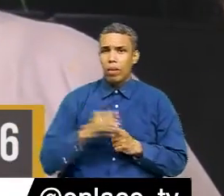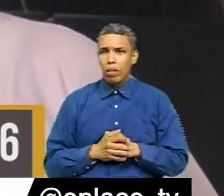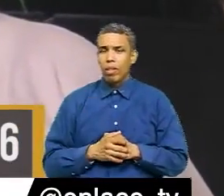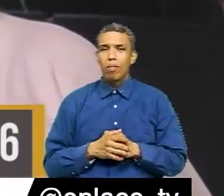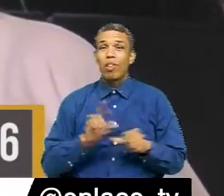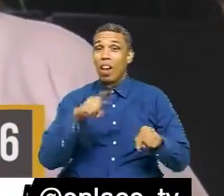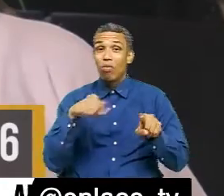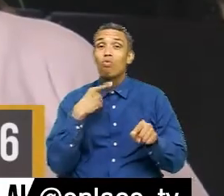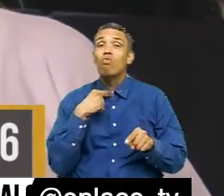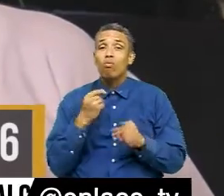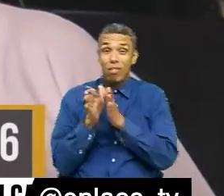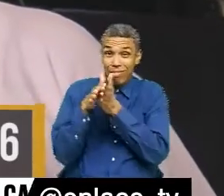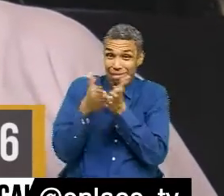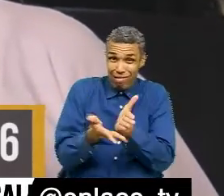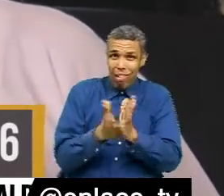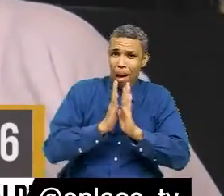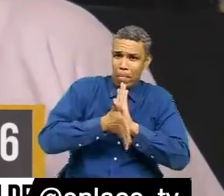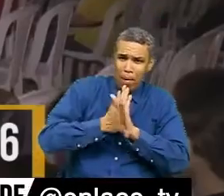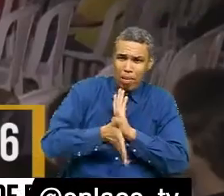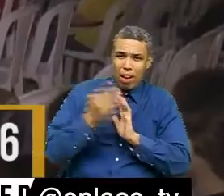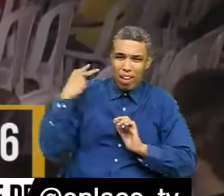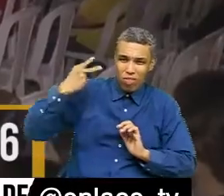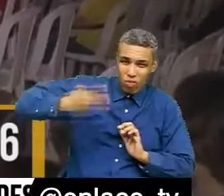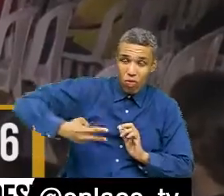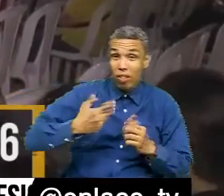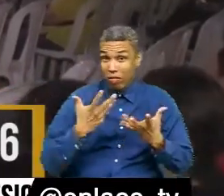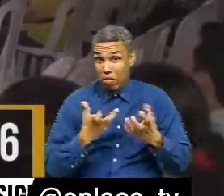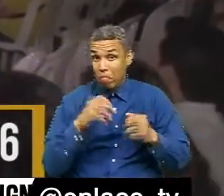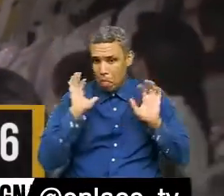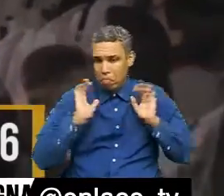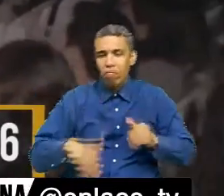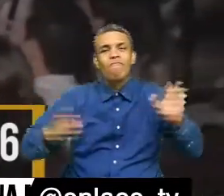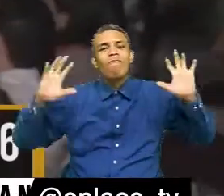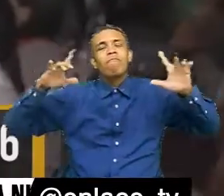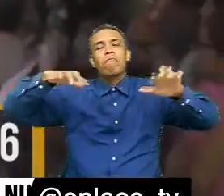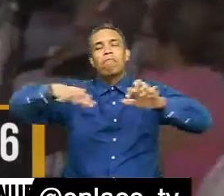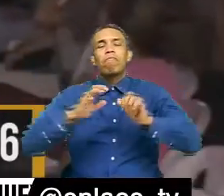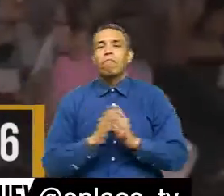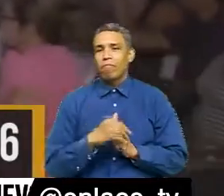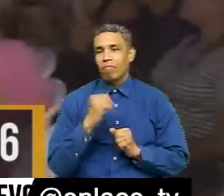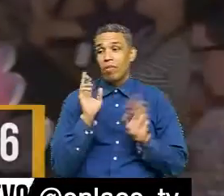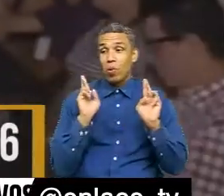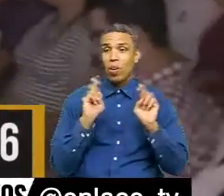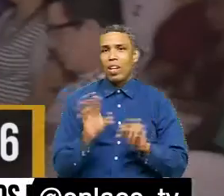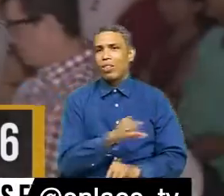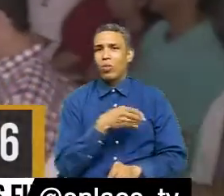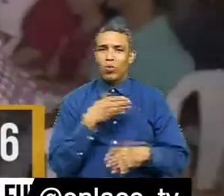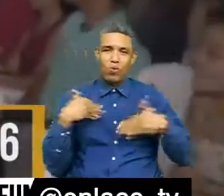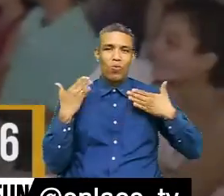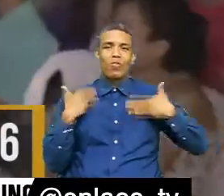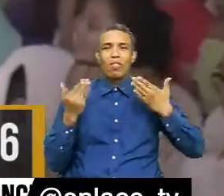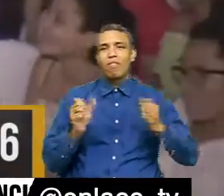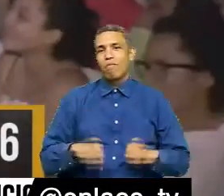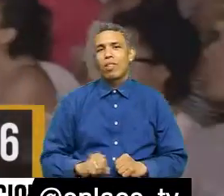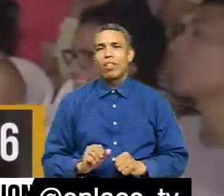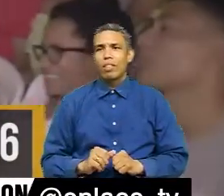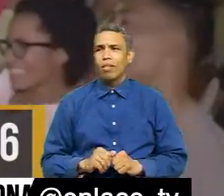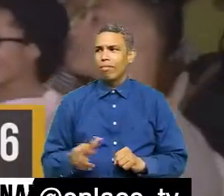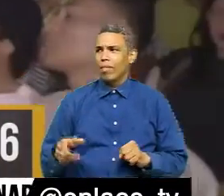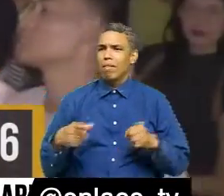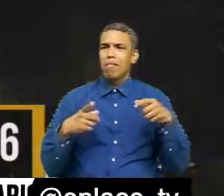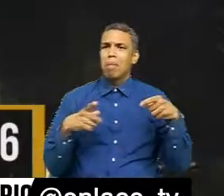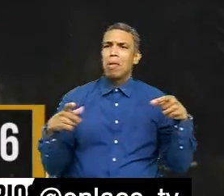pena el trabajo que hacemos, y bueno, esperamos que la gente que esté acá disfrute muchísimo del espectáculo. Es un público familiar